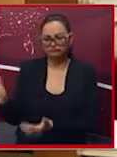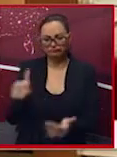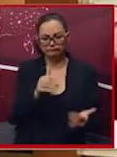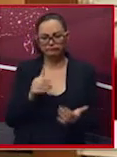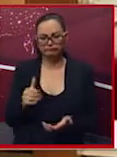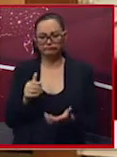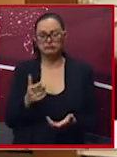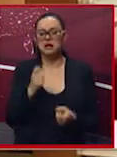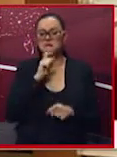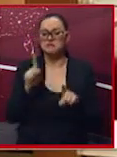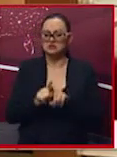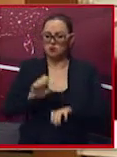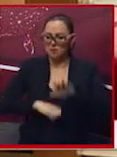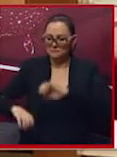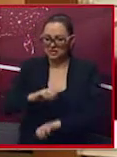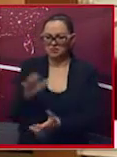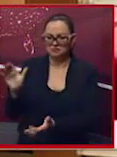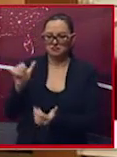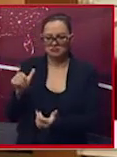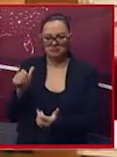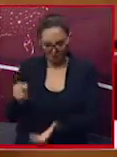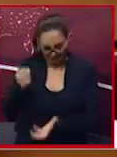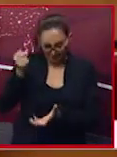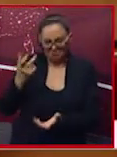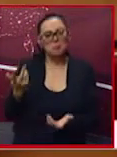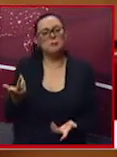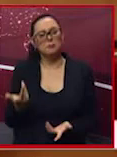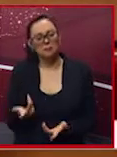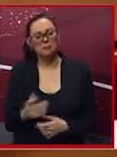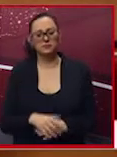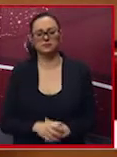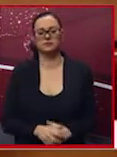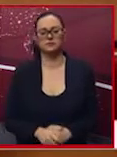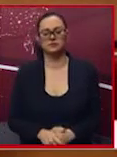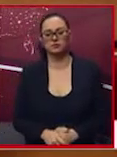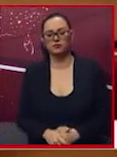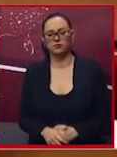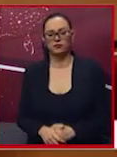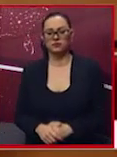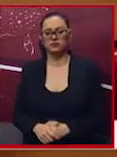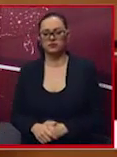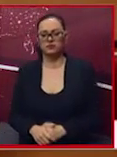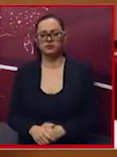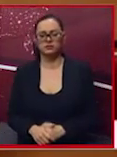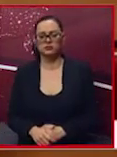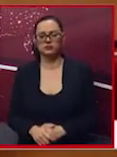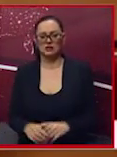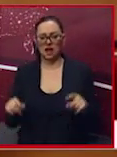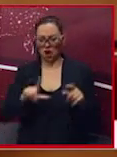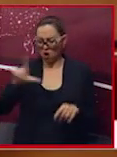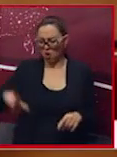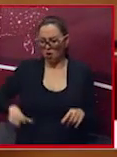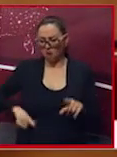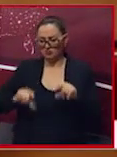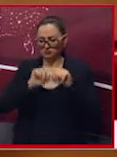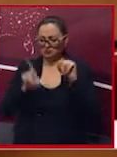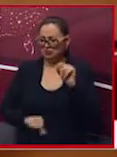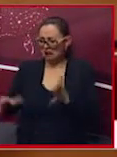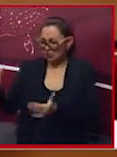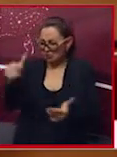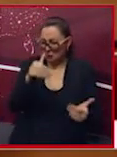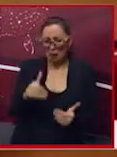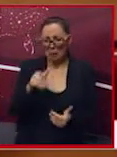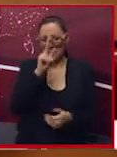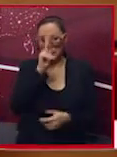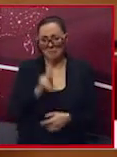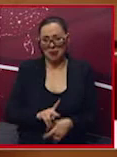incluido el de las grandes empresas. ¿Por qué el gobierno federal mexicano recauda tan poco y es el peor de América Latina? Ya no lo